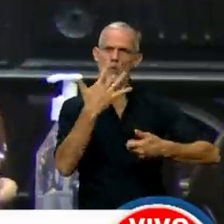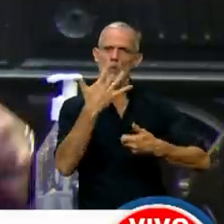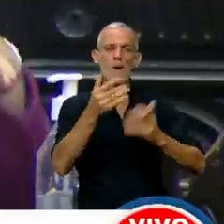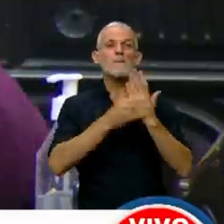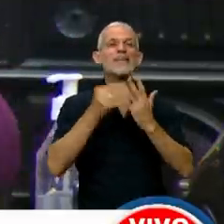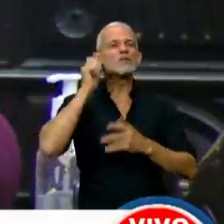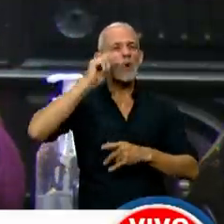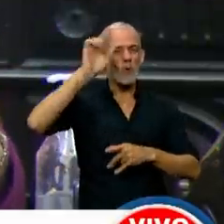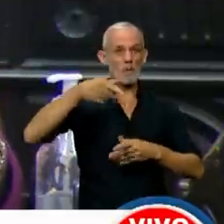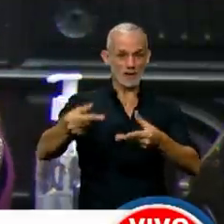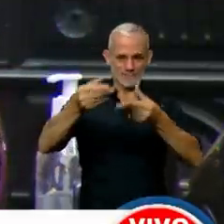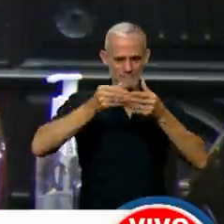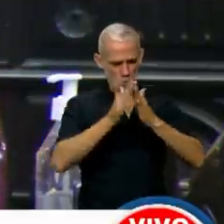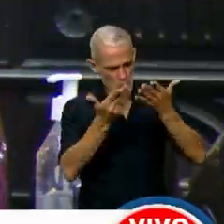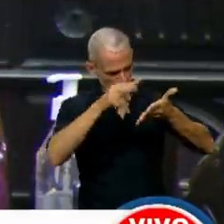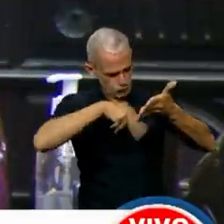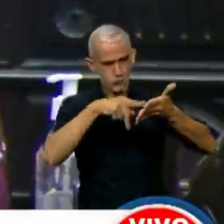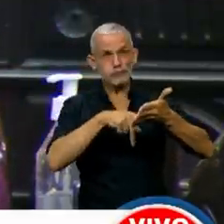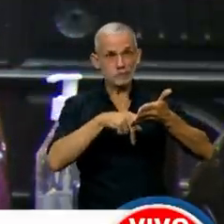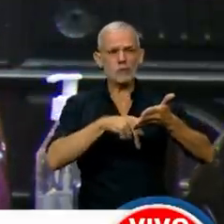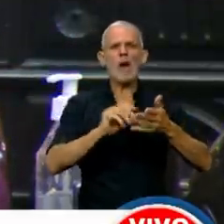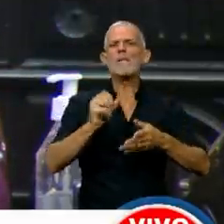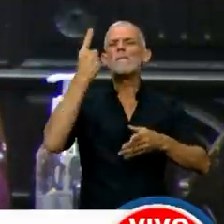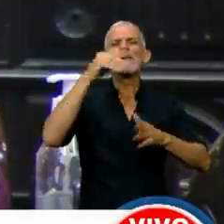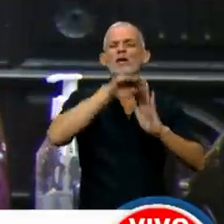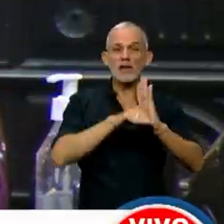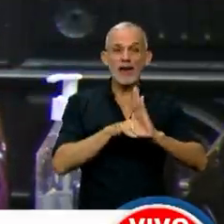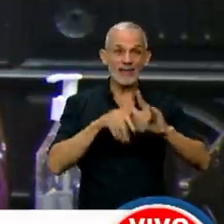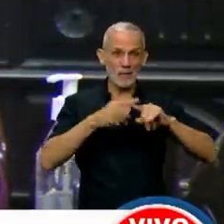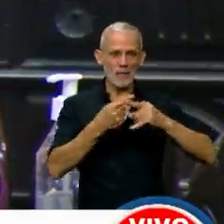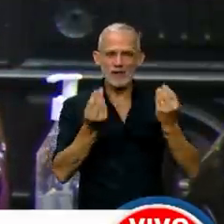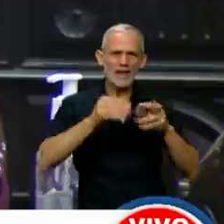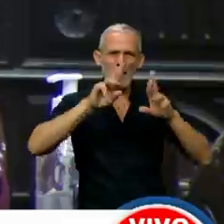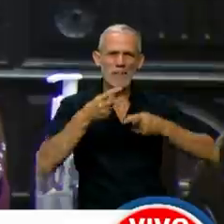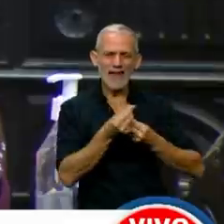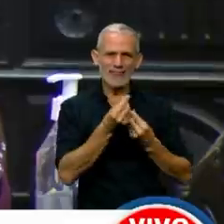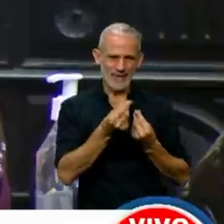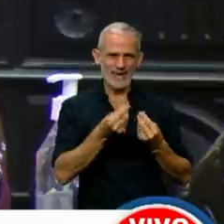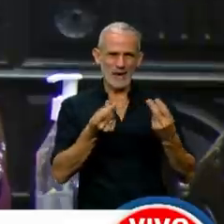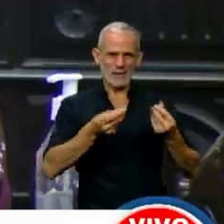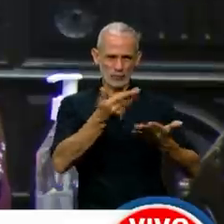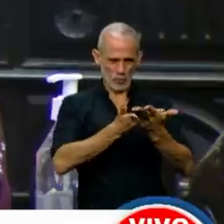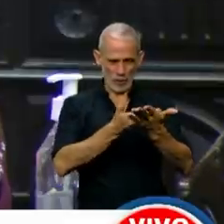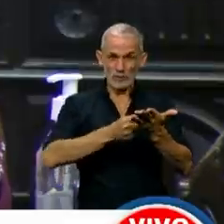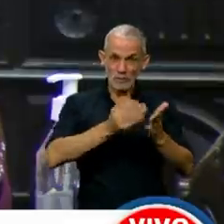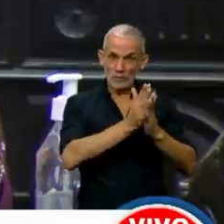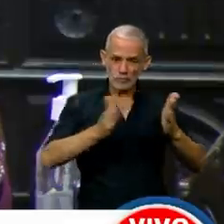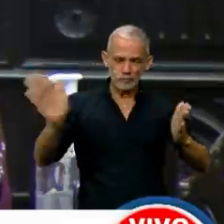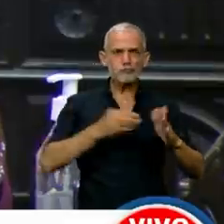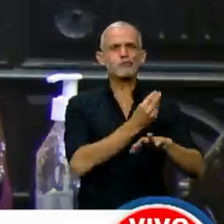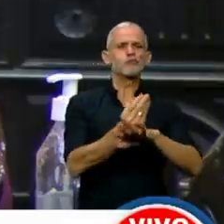ministro guzmán donde dicen prioridades de la política presupuestaria desde que esta